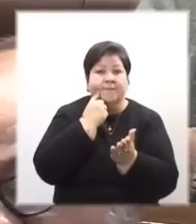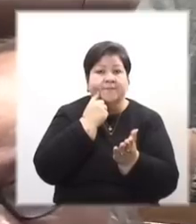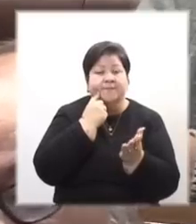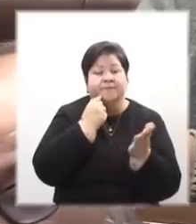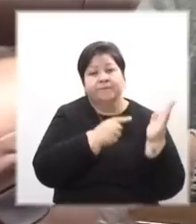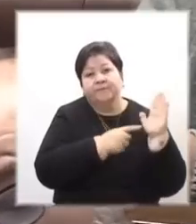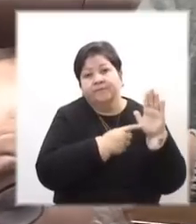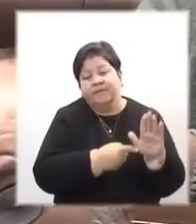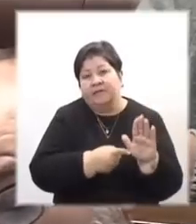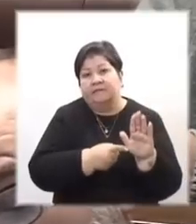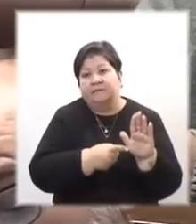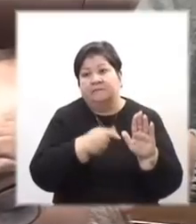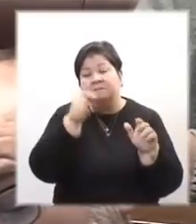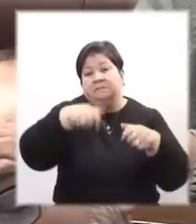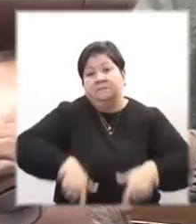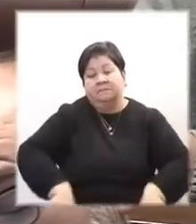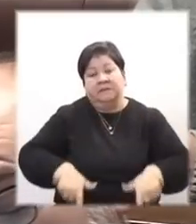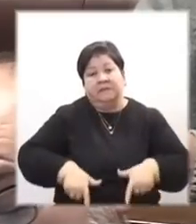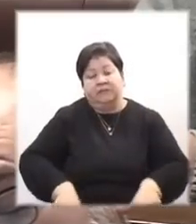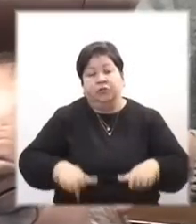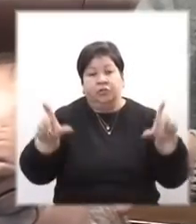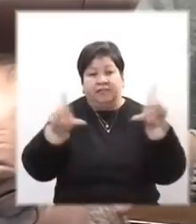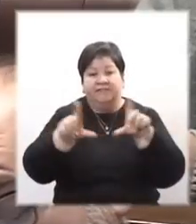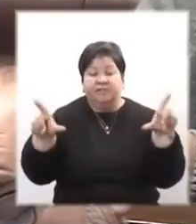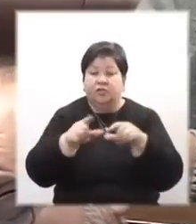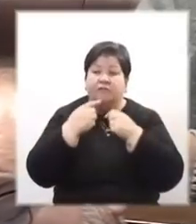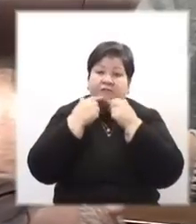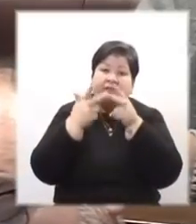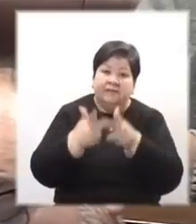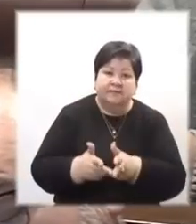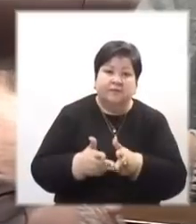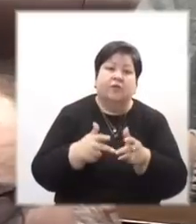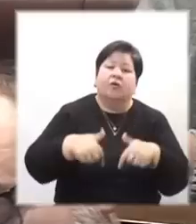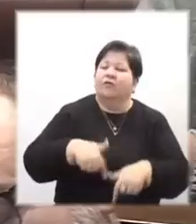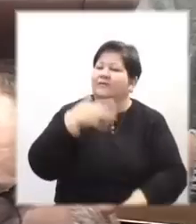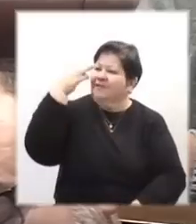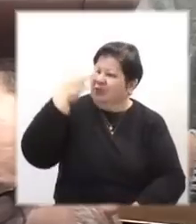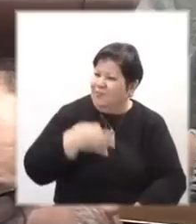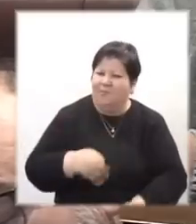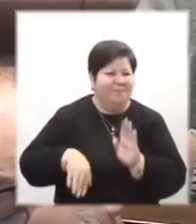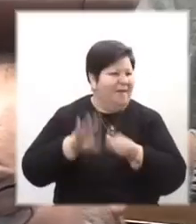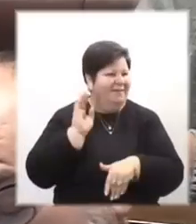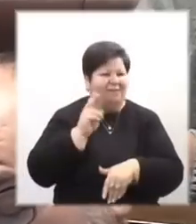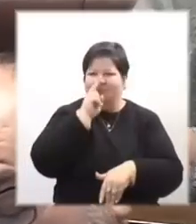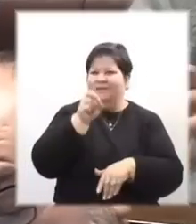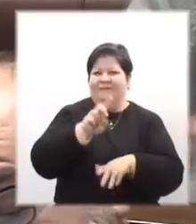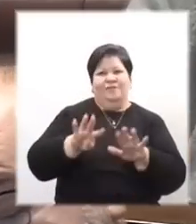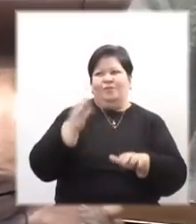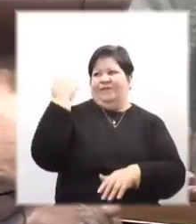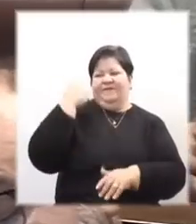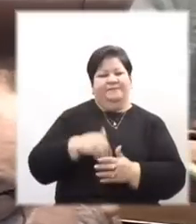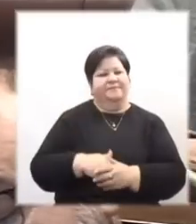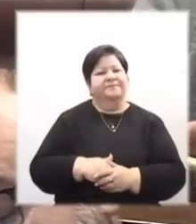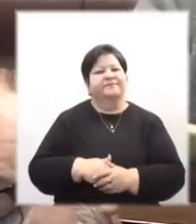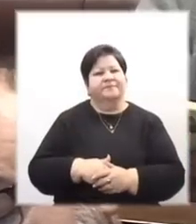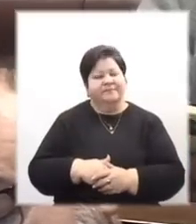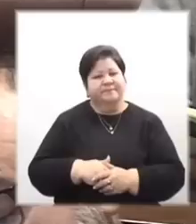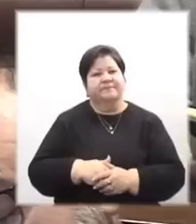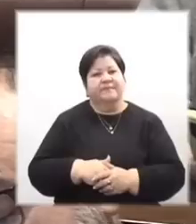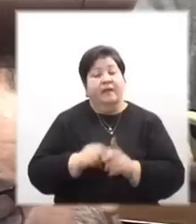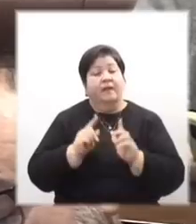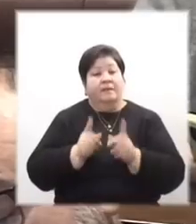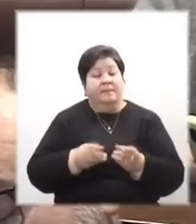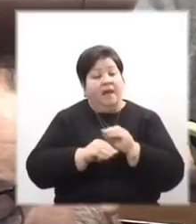se aseguró por parte del ministro en desayunos informales nuevamente, hoy estamos más seguros que en el 2019. Y además volvió